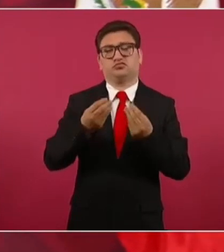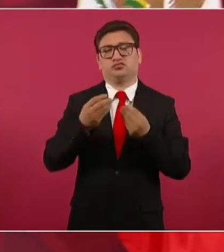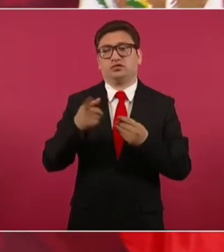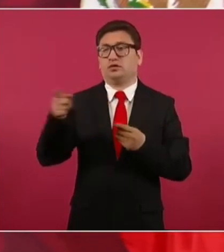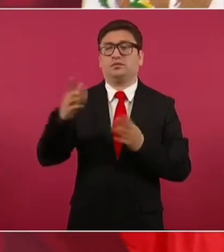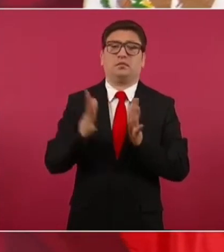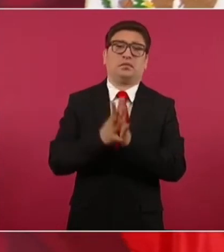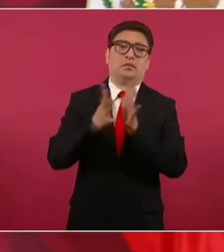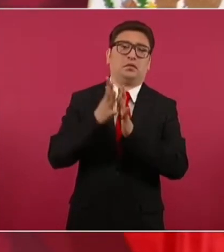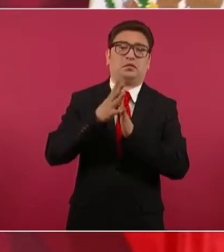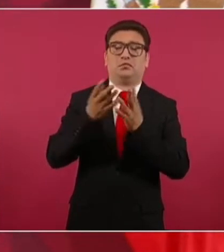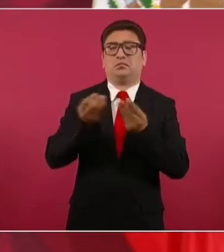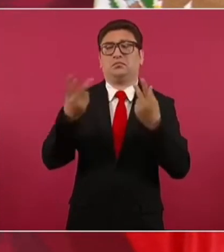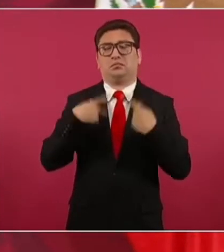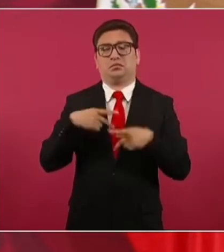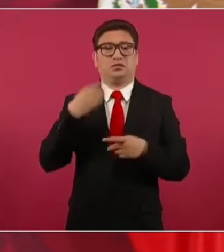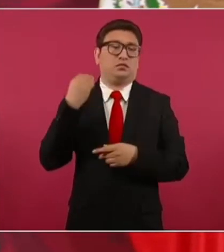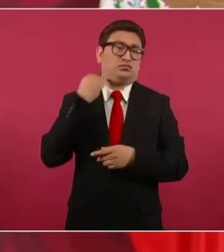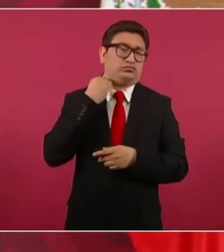participan abogados